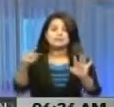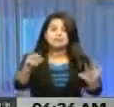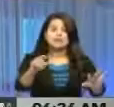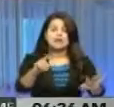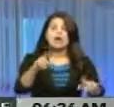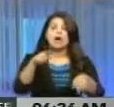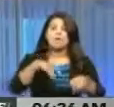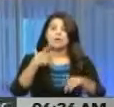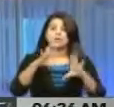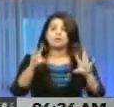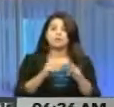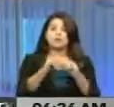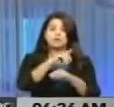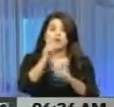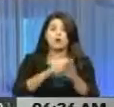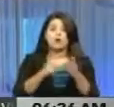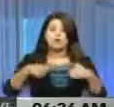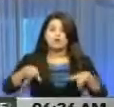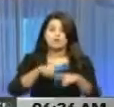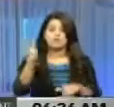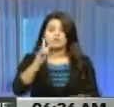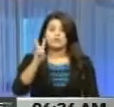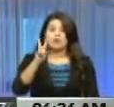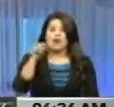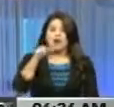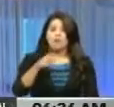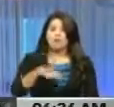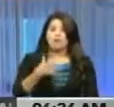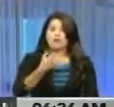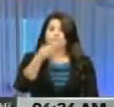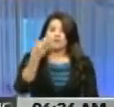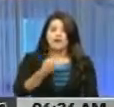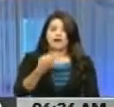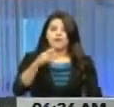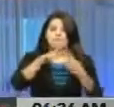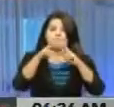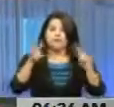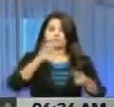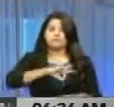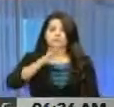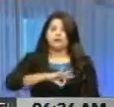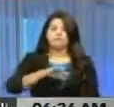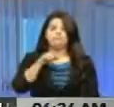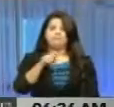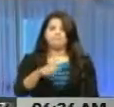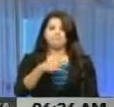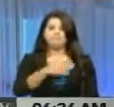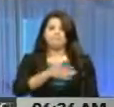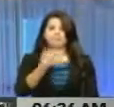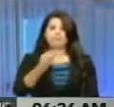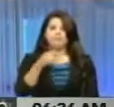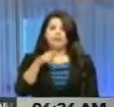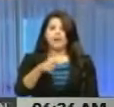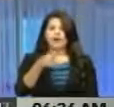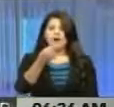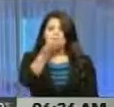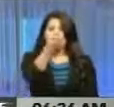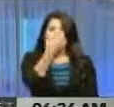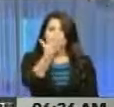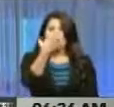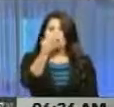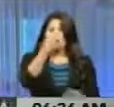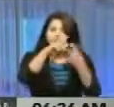espacios del país con la finalidad de mantener la paz social que tanto nos ha costado, que tanto